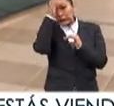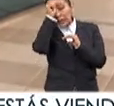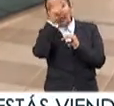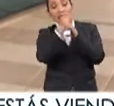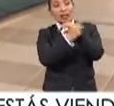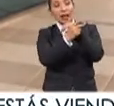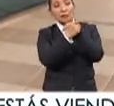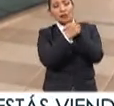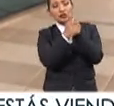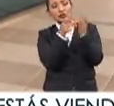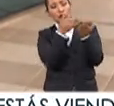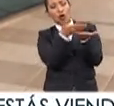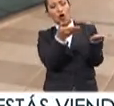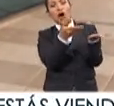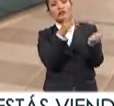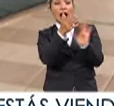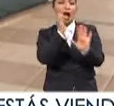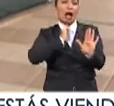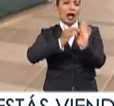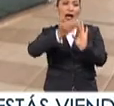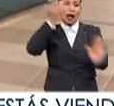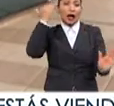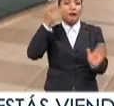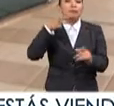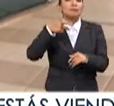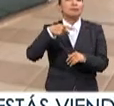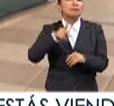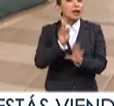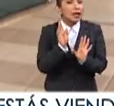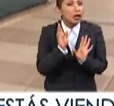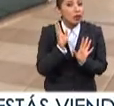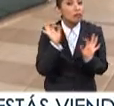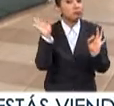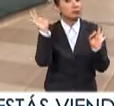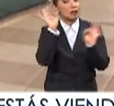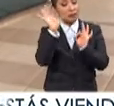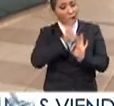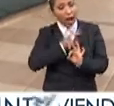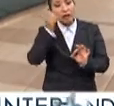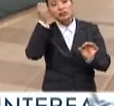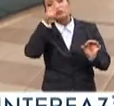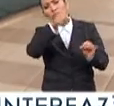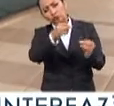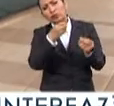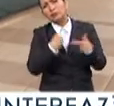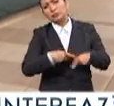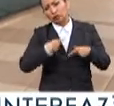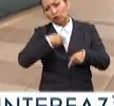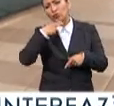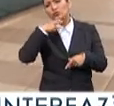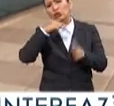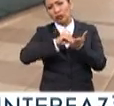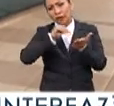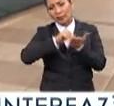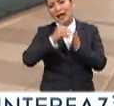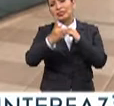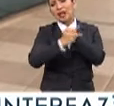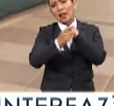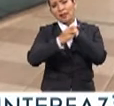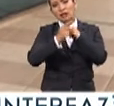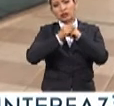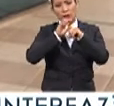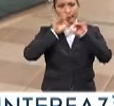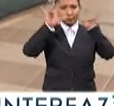televisión es un concepto del pasado aunque será habrá muchos usuarios porque la televisión digamos